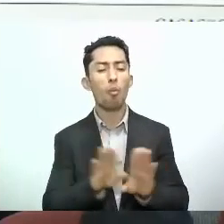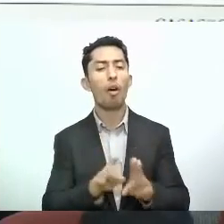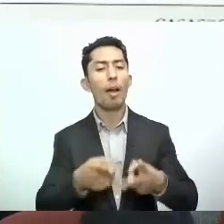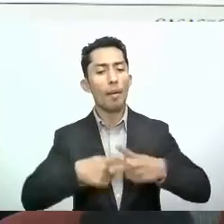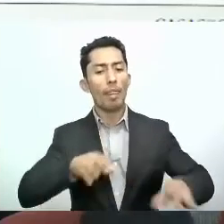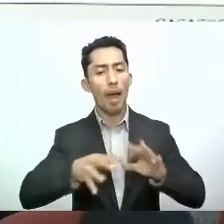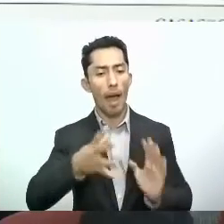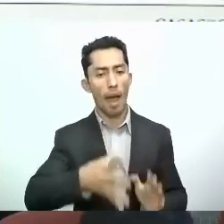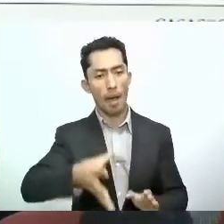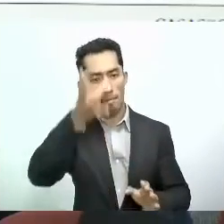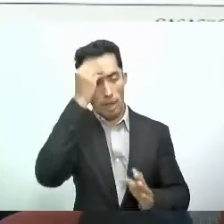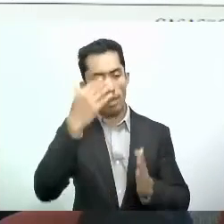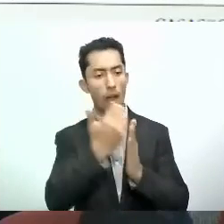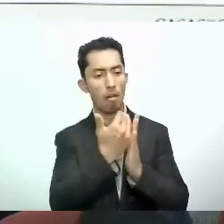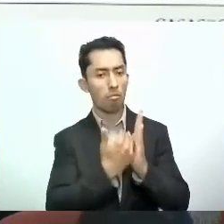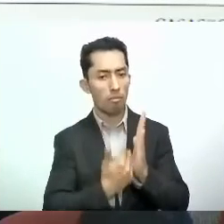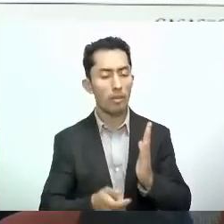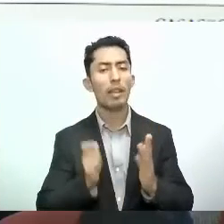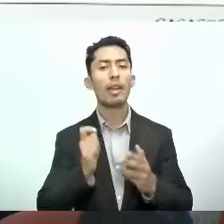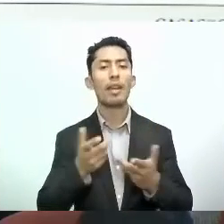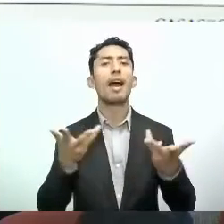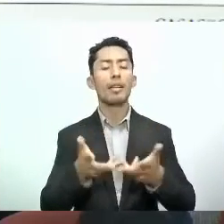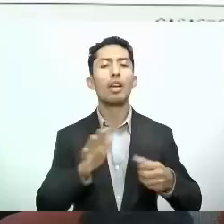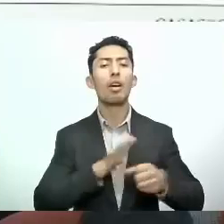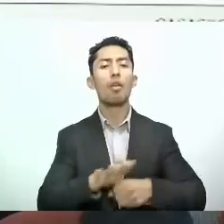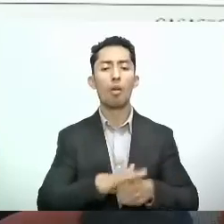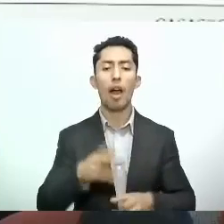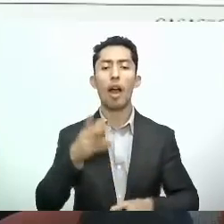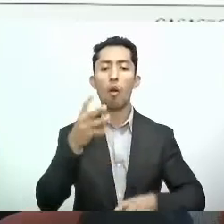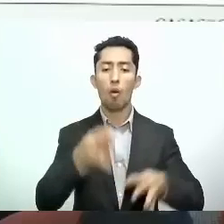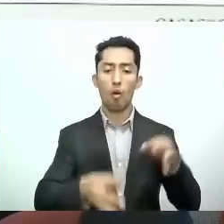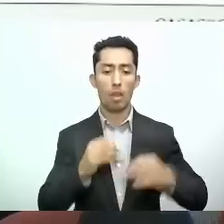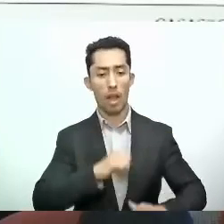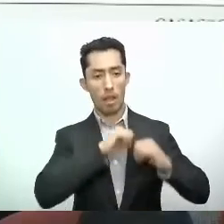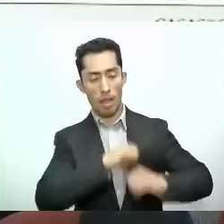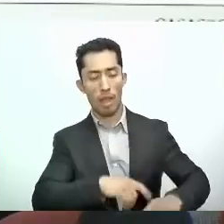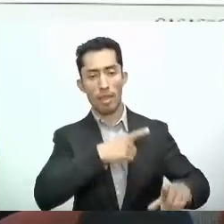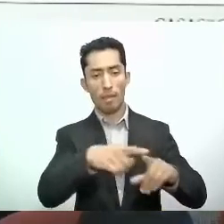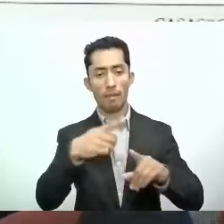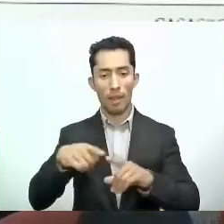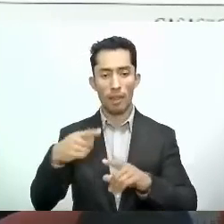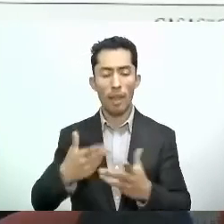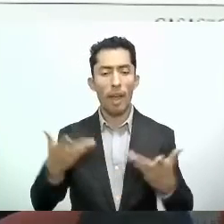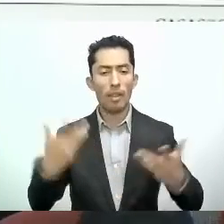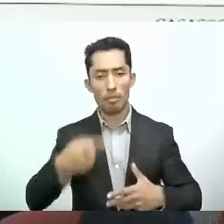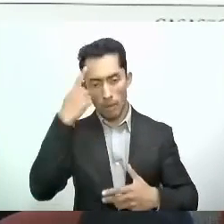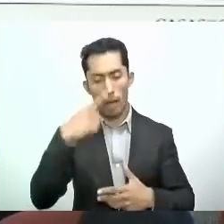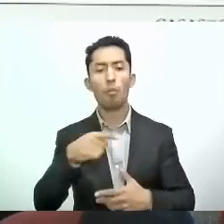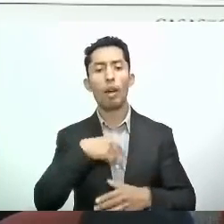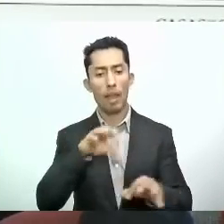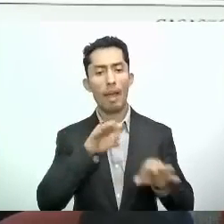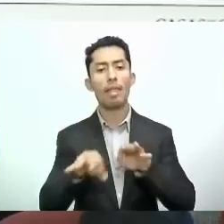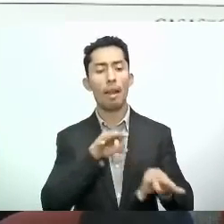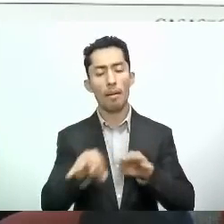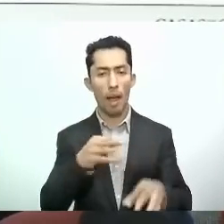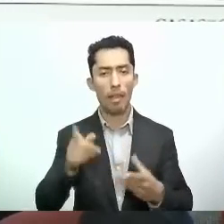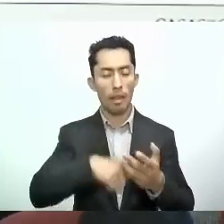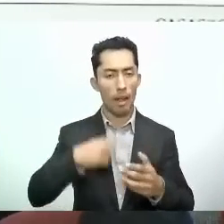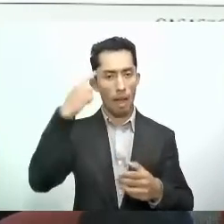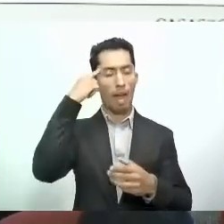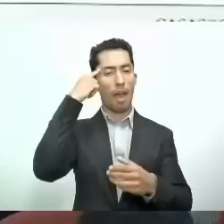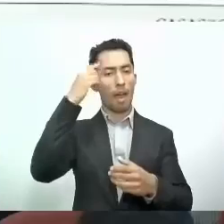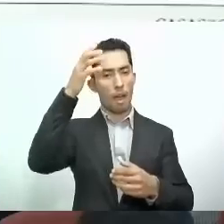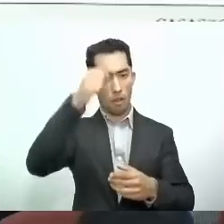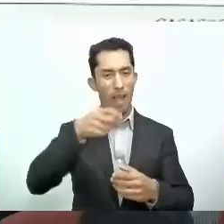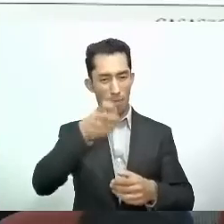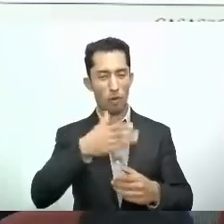principios, qué tendrían que hacer los poderes judiciales para poder operar un concepto como este? Por